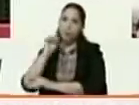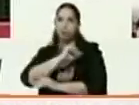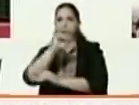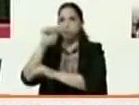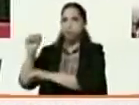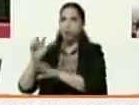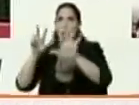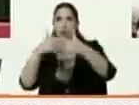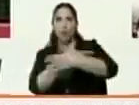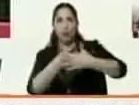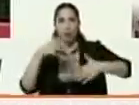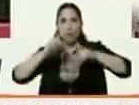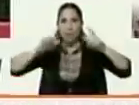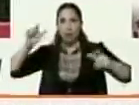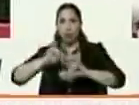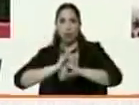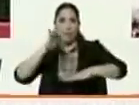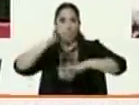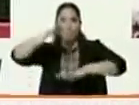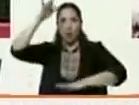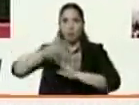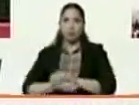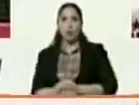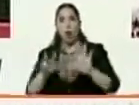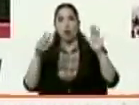8 millones de personas que votan.